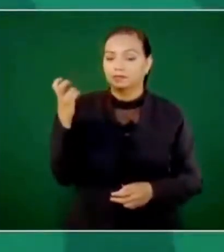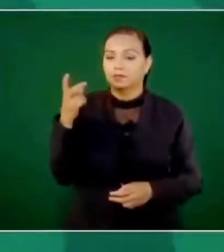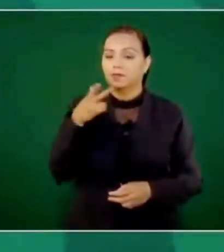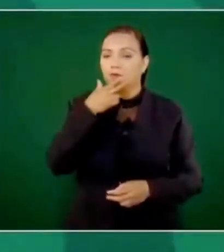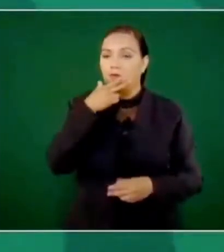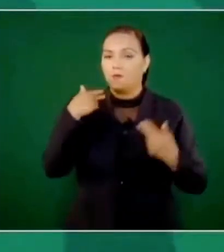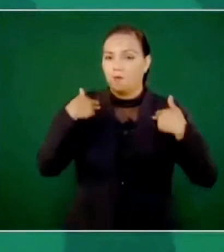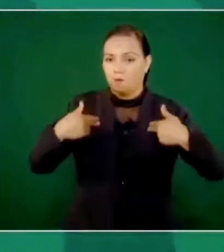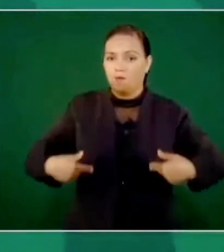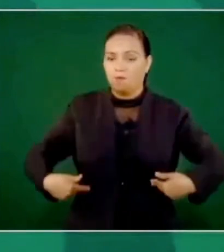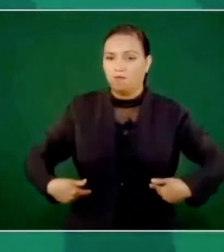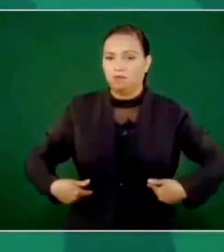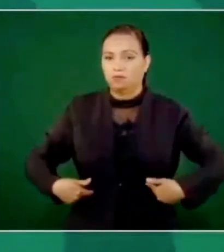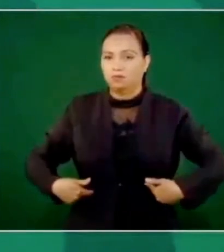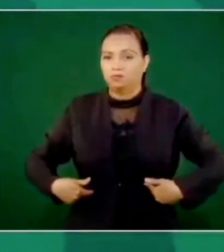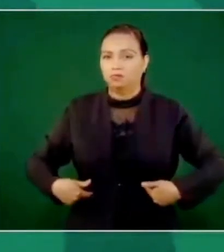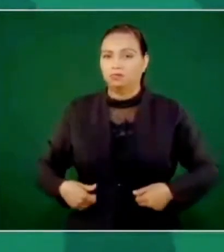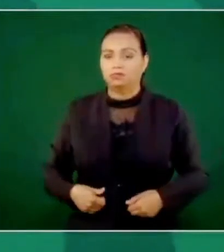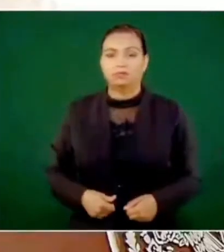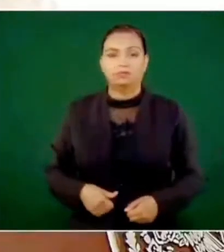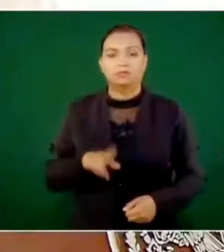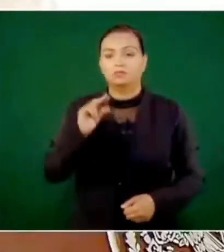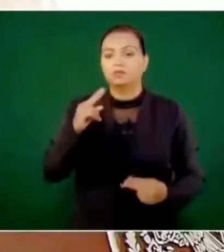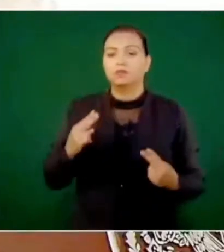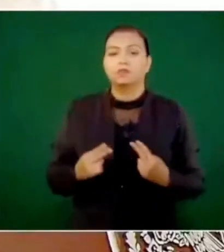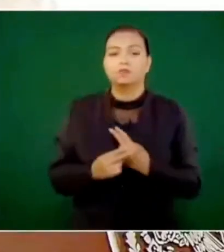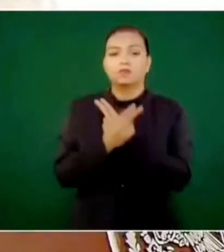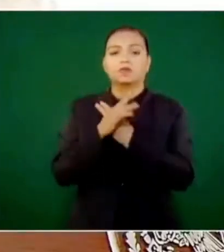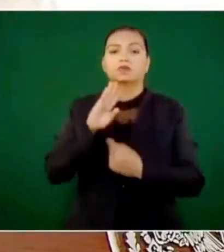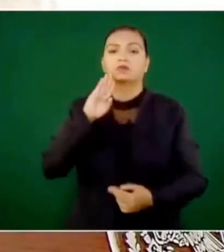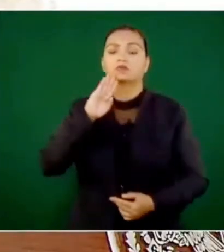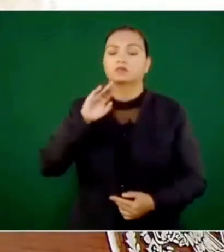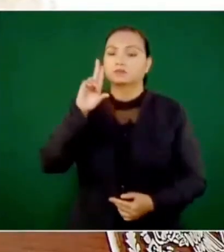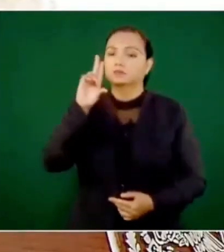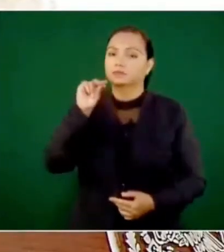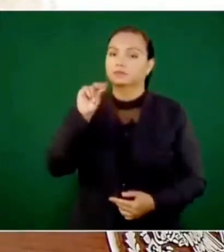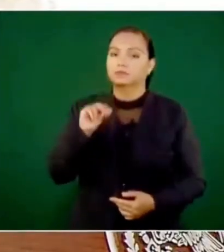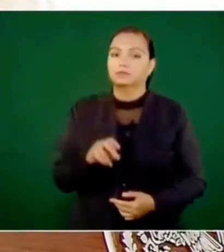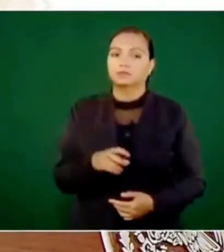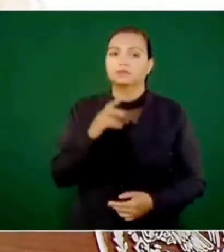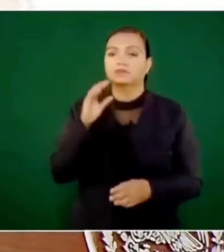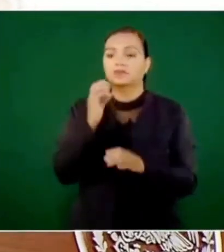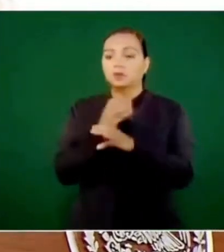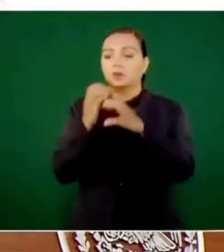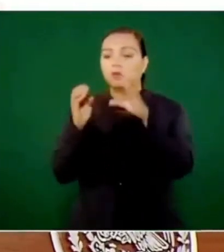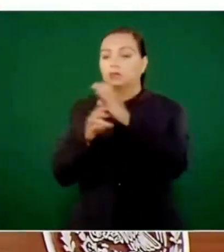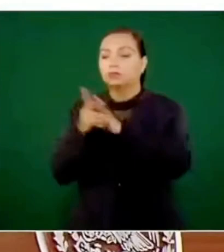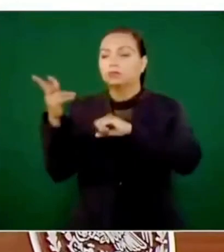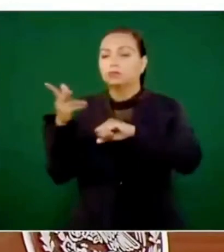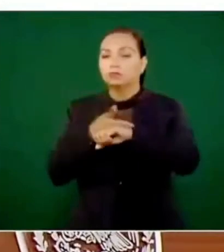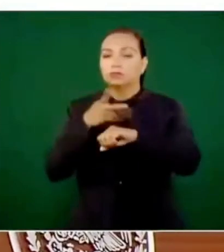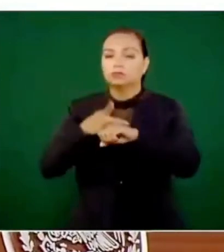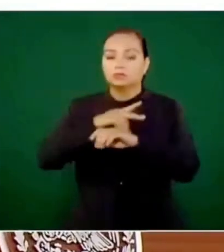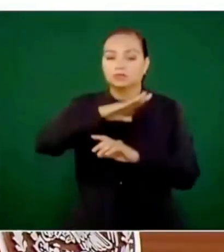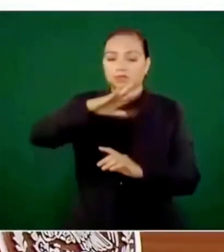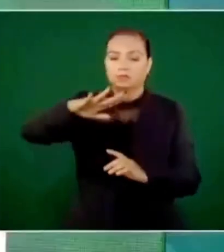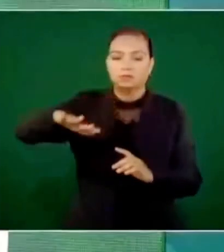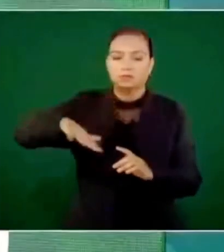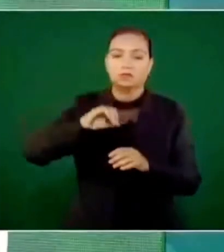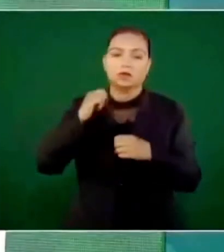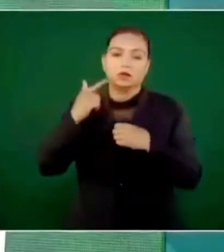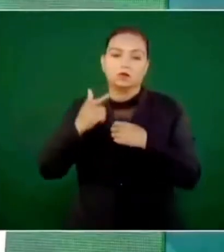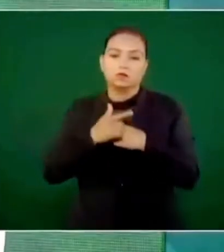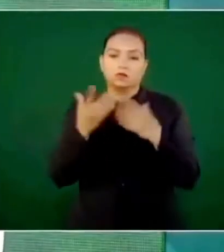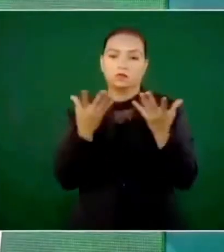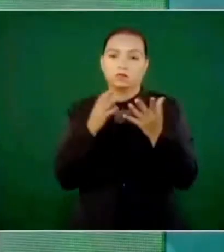humano no nace malo. Son las circunstancias las que llevan a algunos